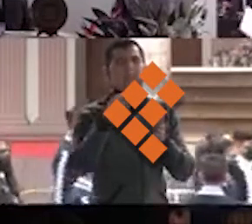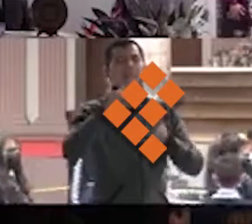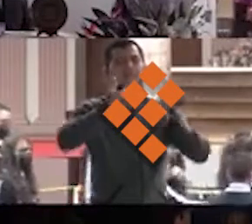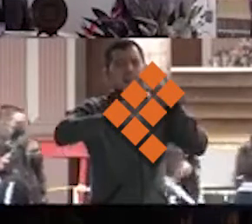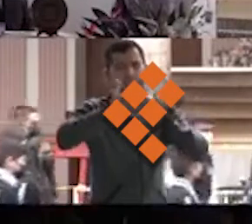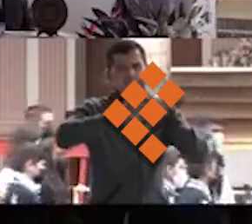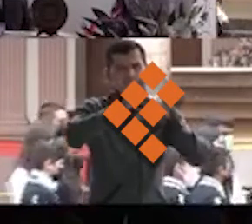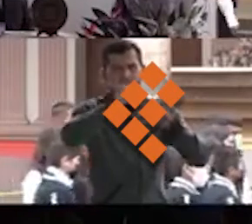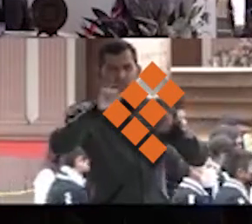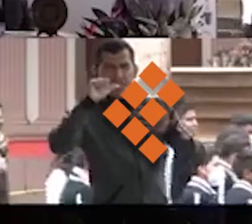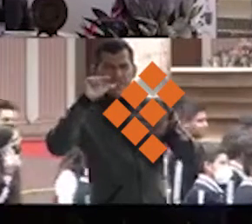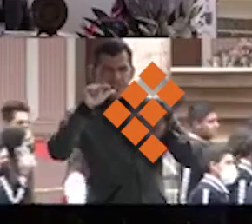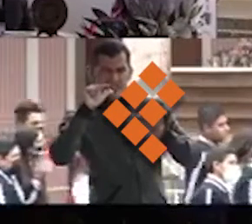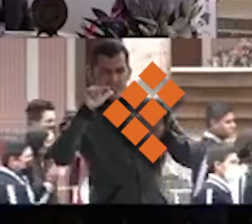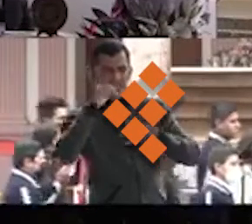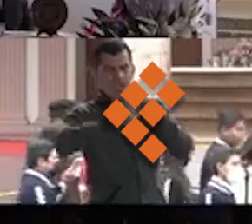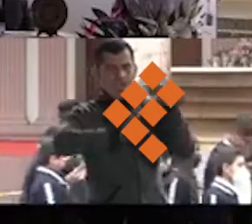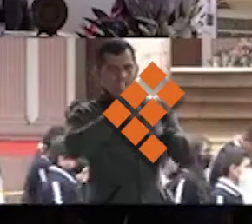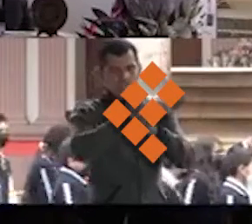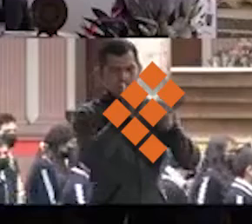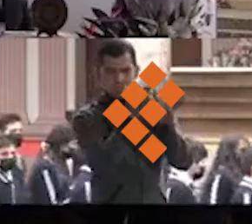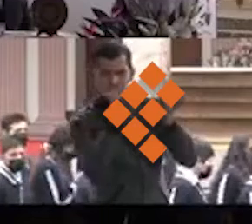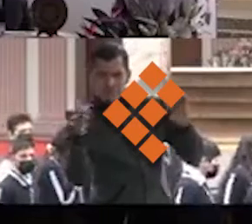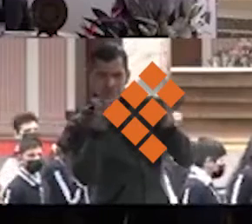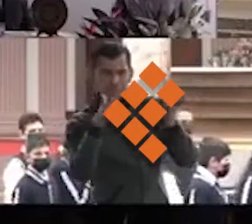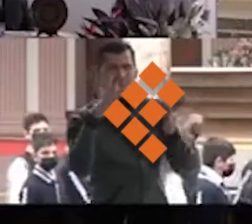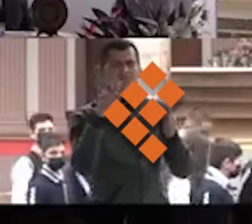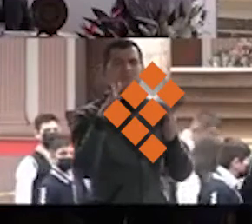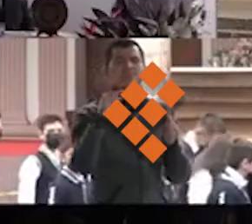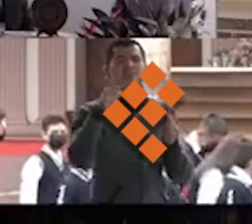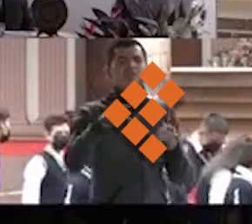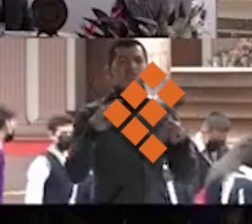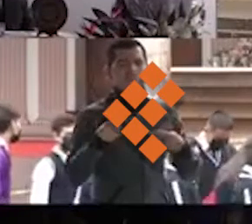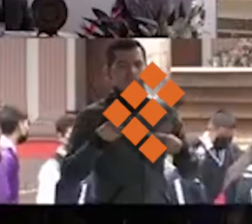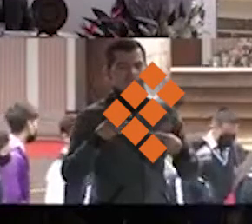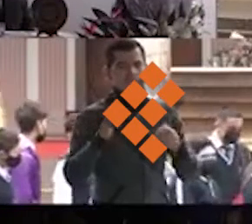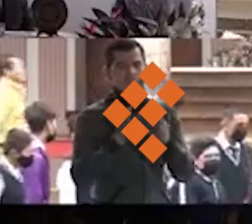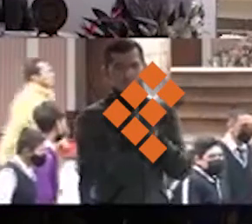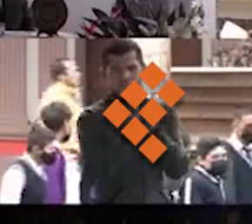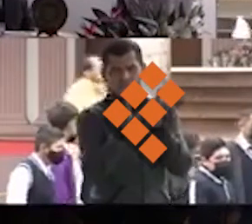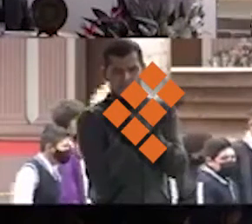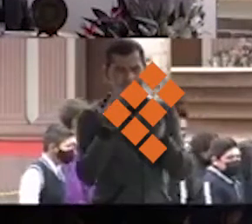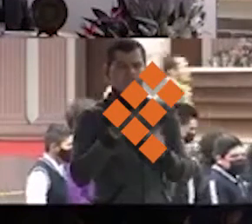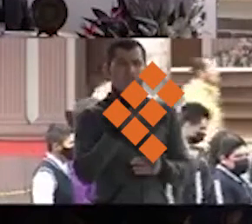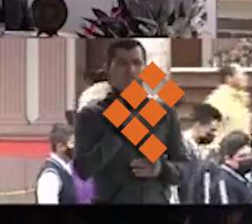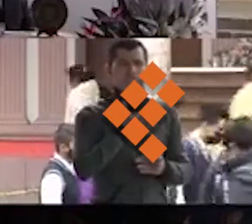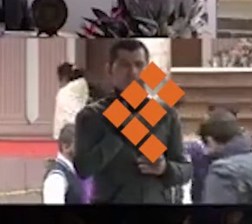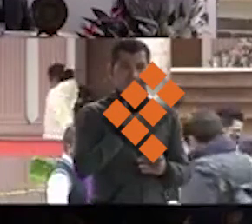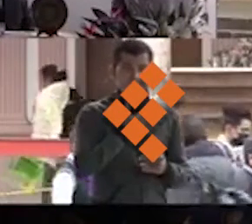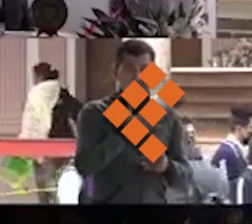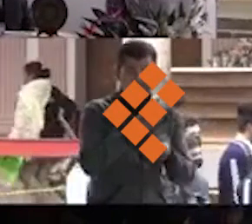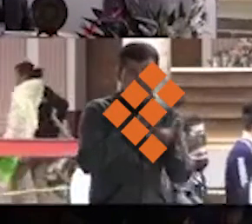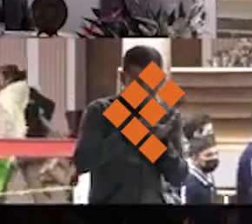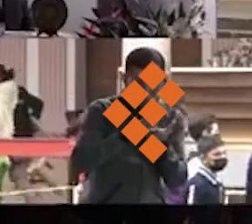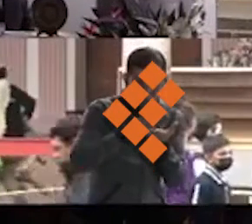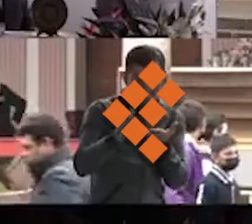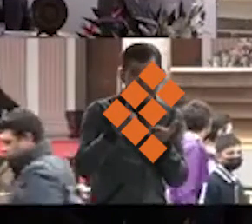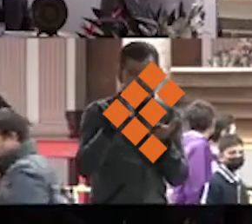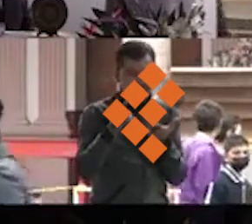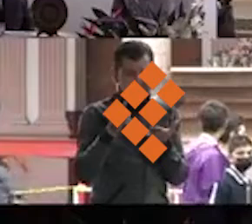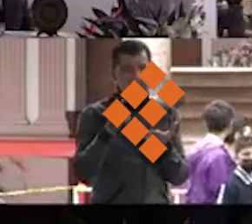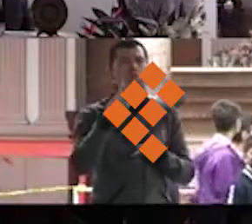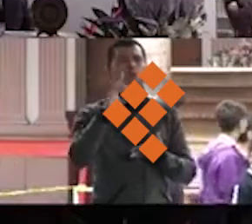años de edad, la convicción de que la ciudadanía se exprese en el ejercicio de los derechos alcanza un umbral,